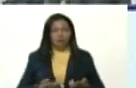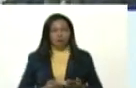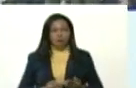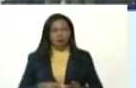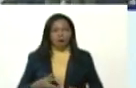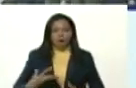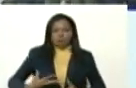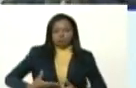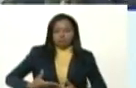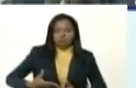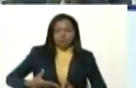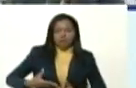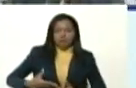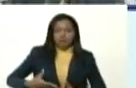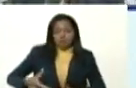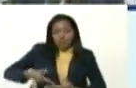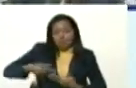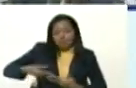lactancia materna